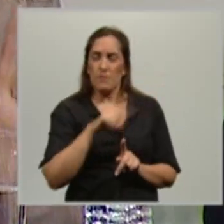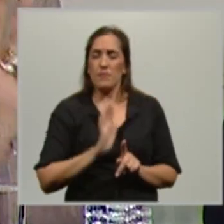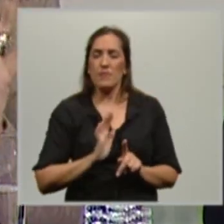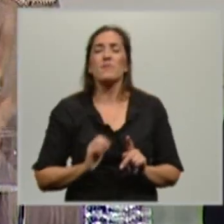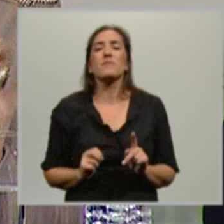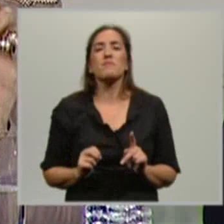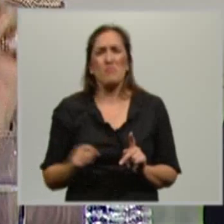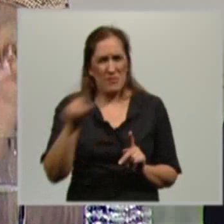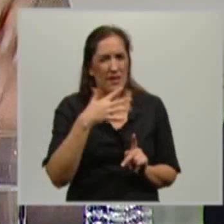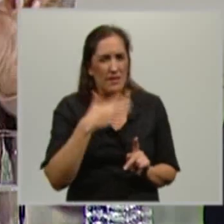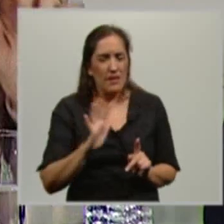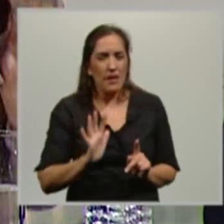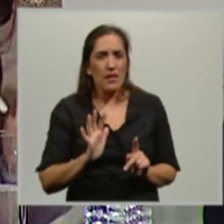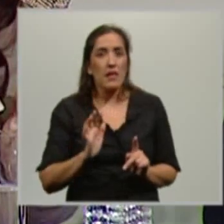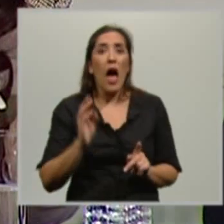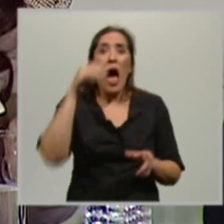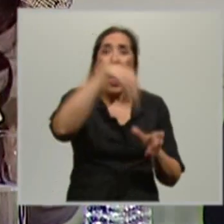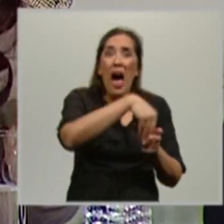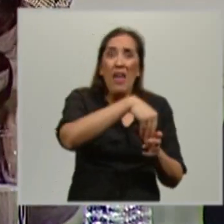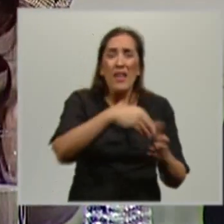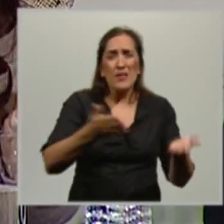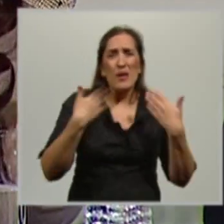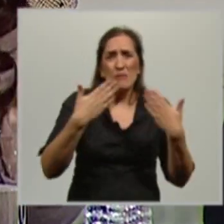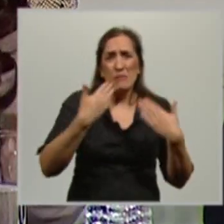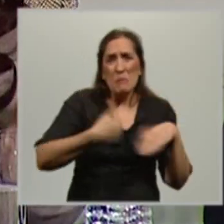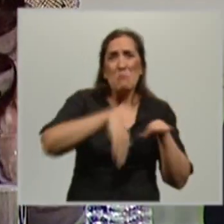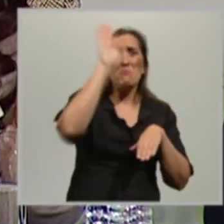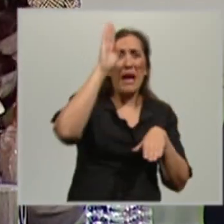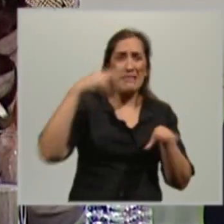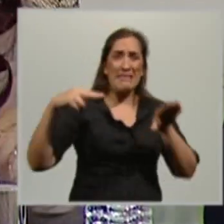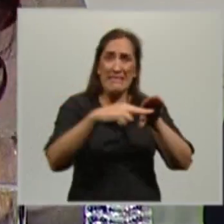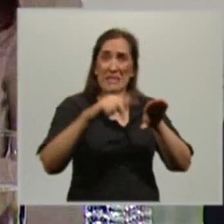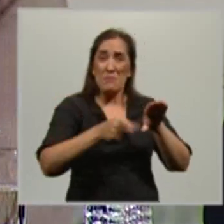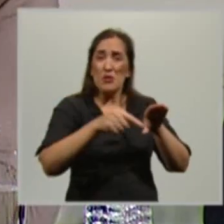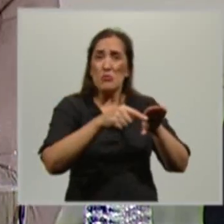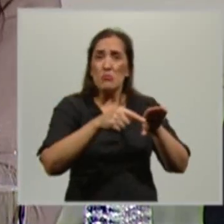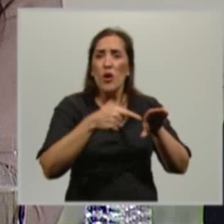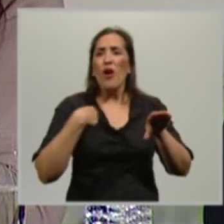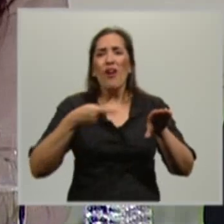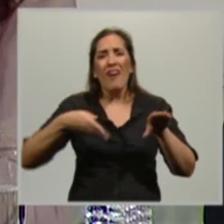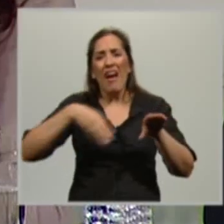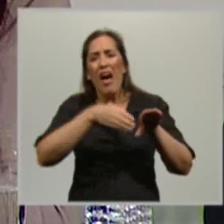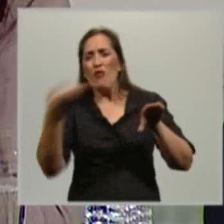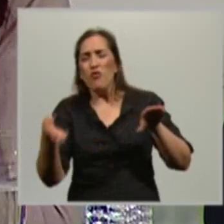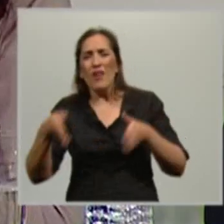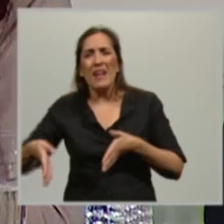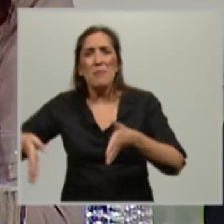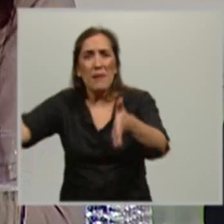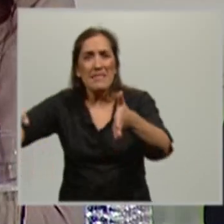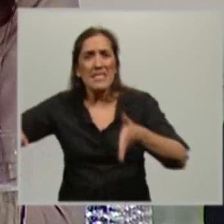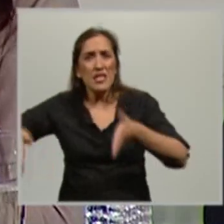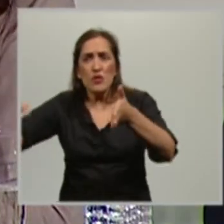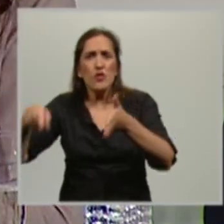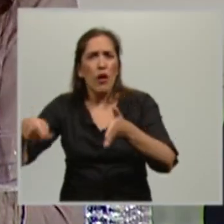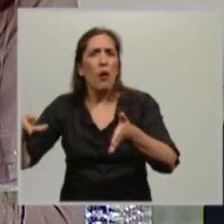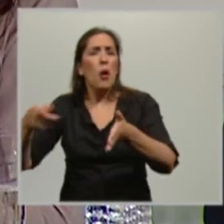bueno, hacía más calor adentro, donde me tomaron la resonancia magnética, que en los pasillos, que eran muy anchos del hospital.